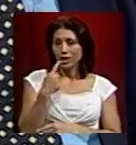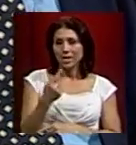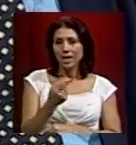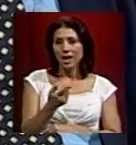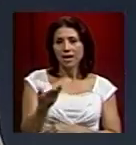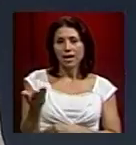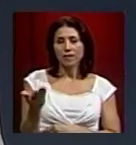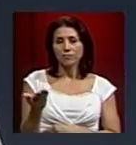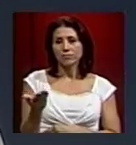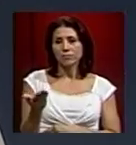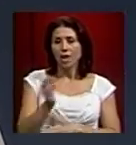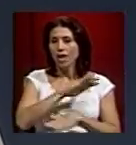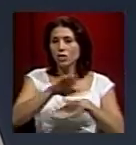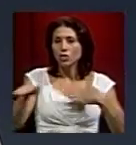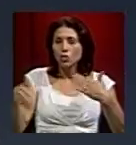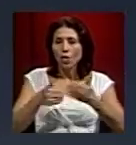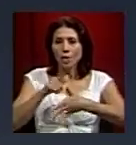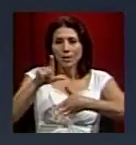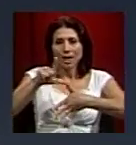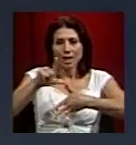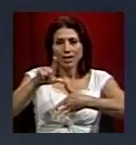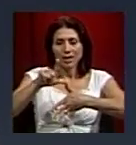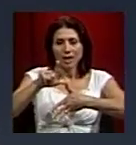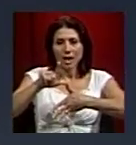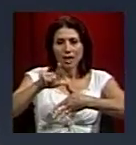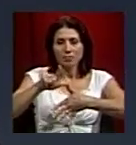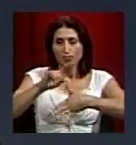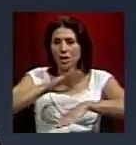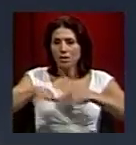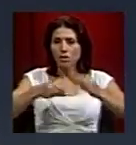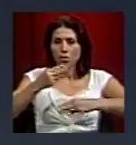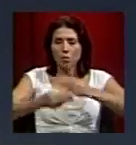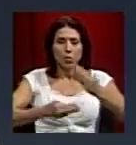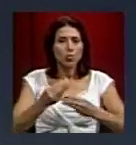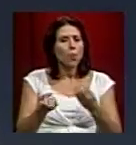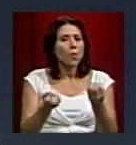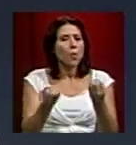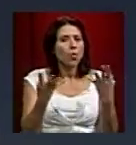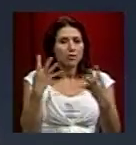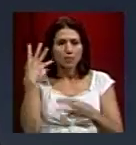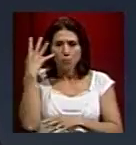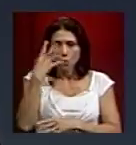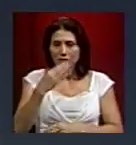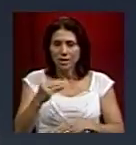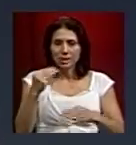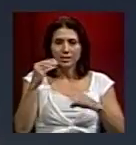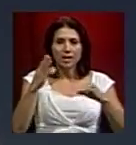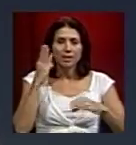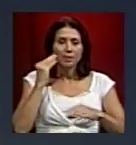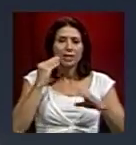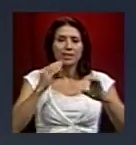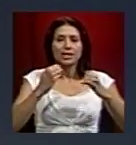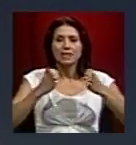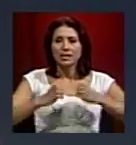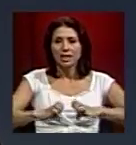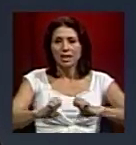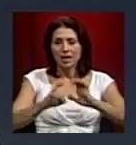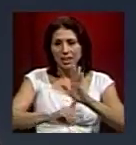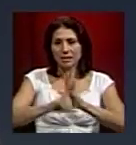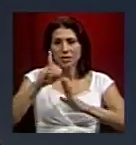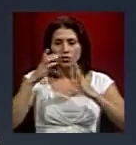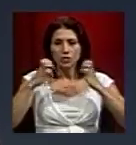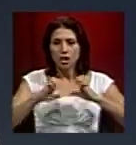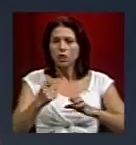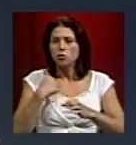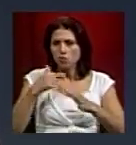que en toda América Latina, el resto del mundo, hay muchas y muy bonitas experiencias de estrategia y de desarrollo de estrategia. Sí te cuento un poco